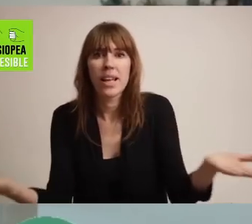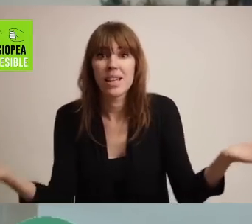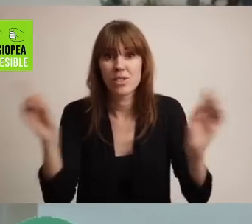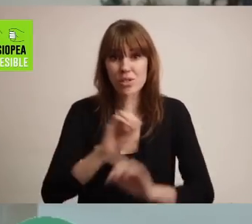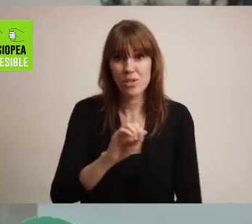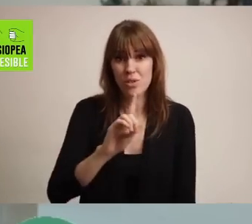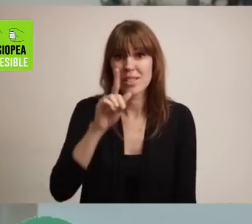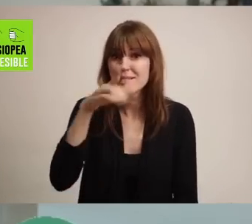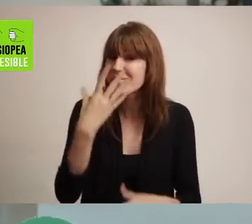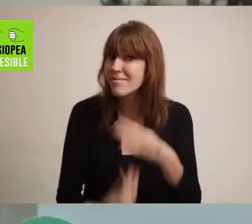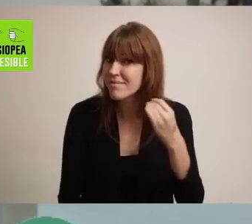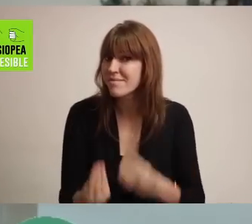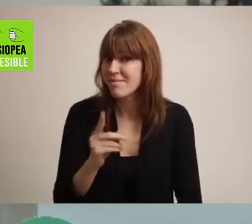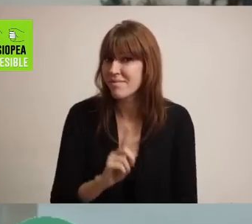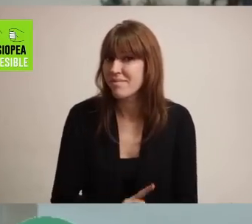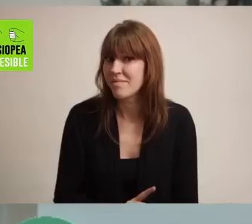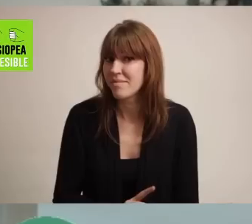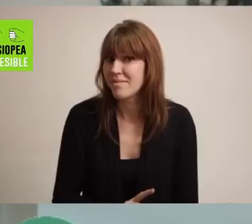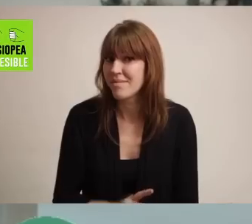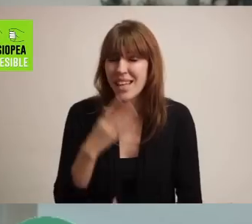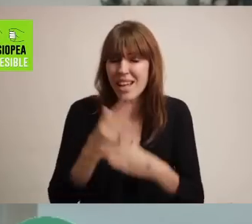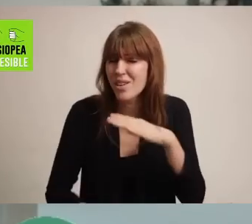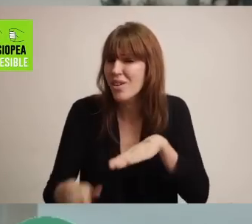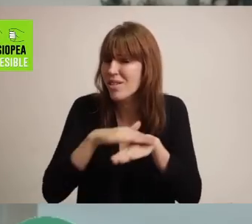Eso es un error de base.